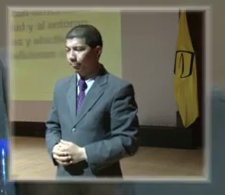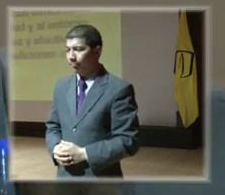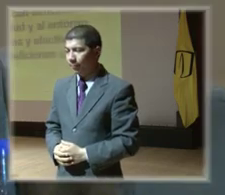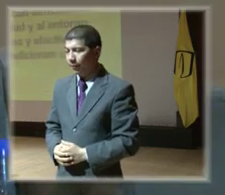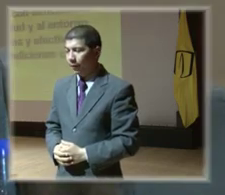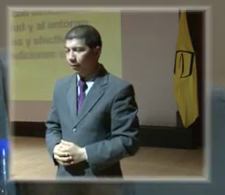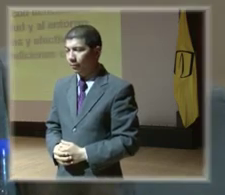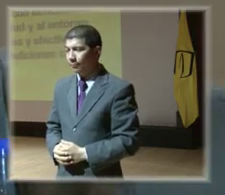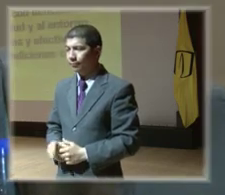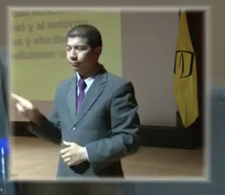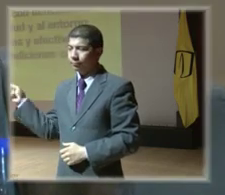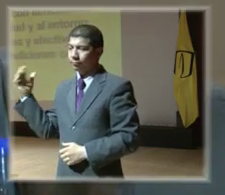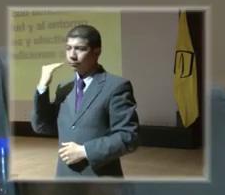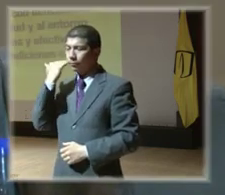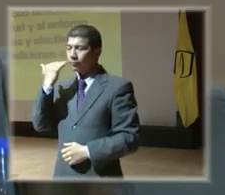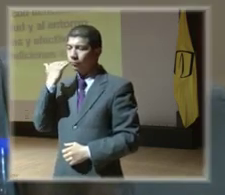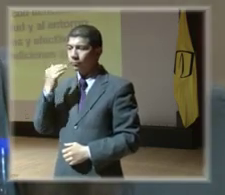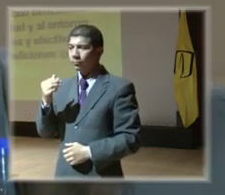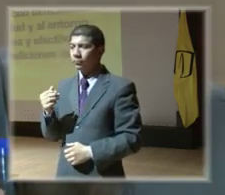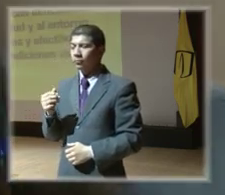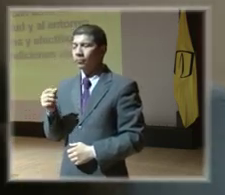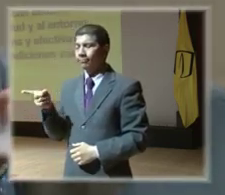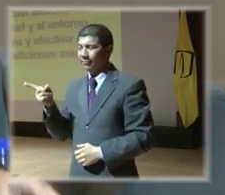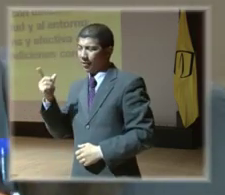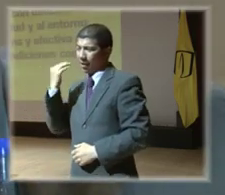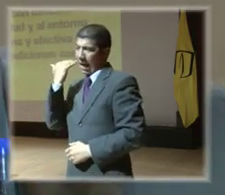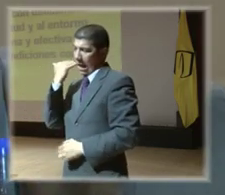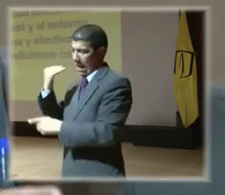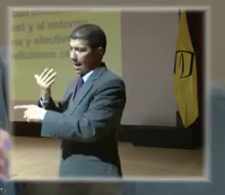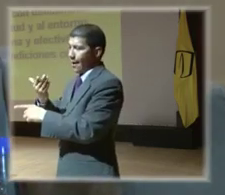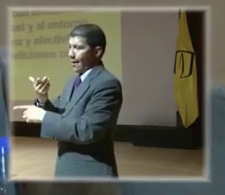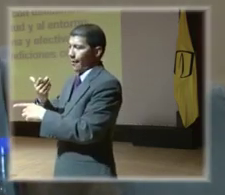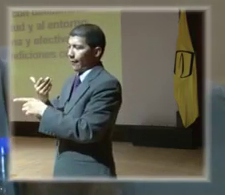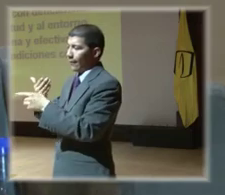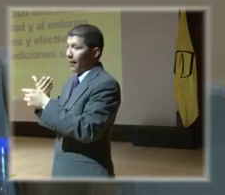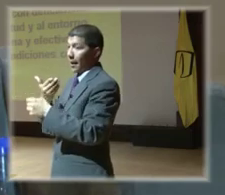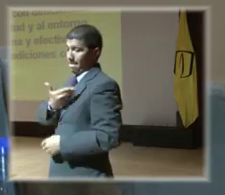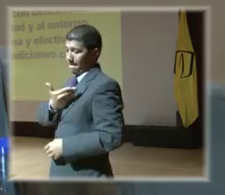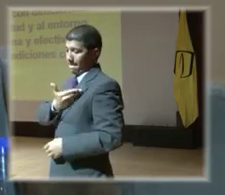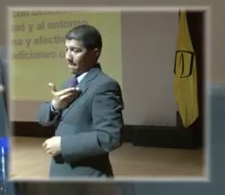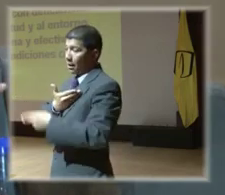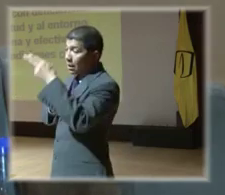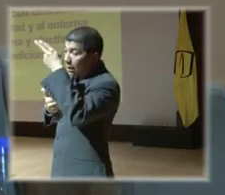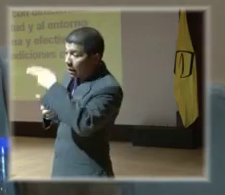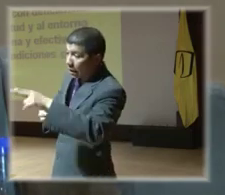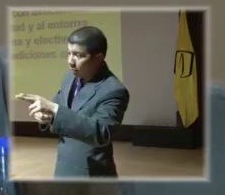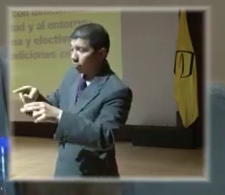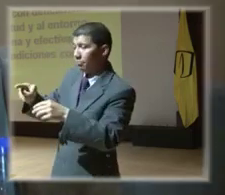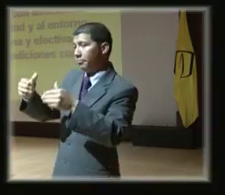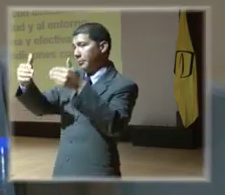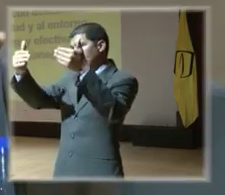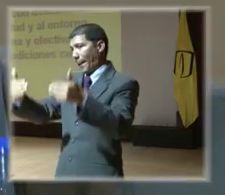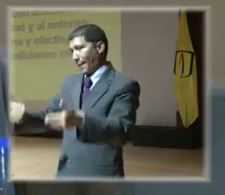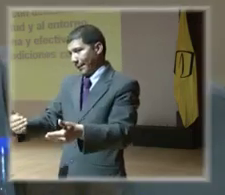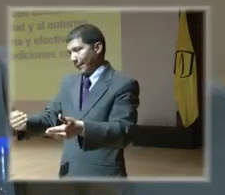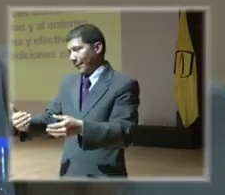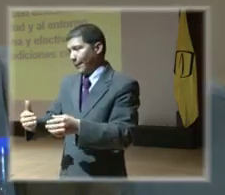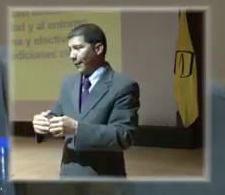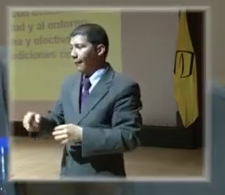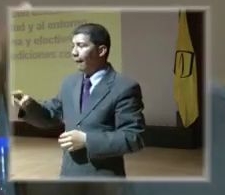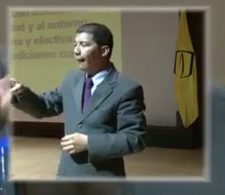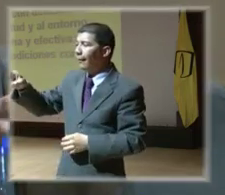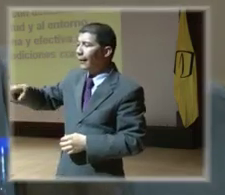A la clínica vino la mamá de una persona que tiene discapacidad y que requiere de